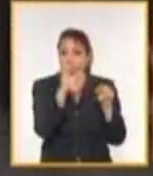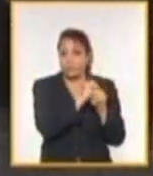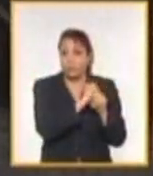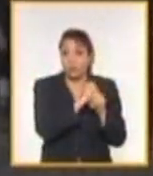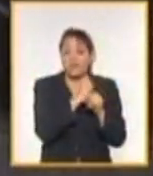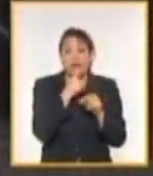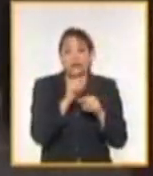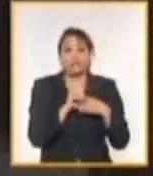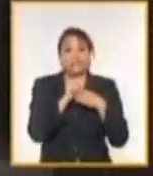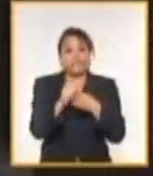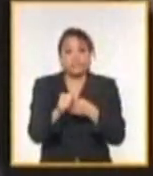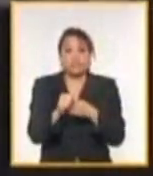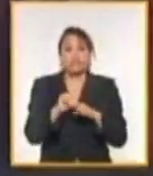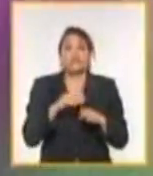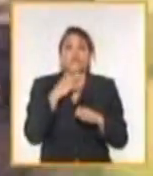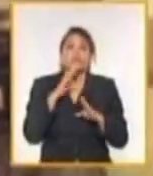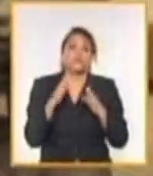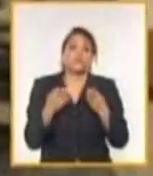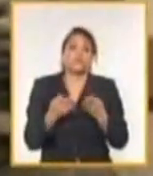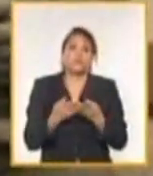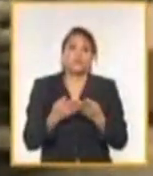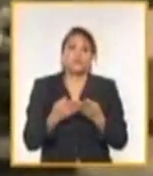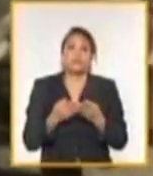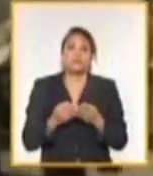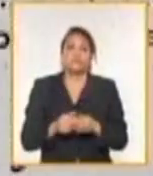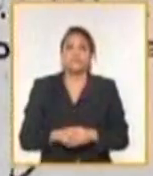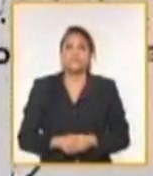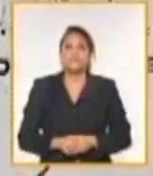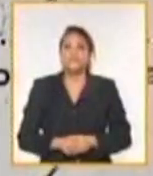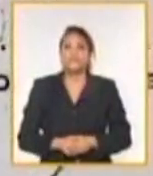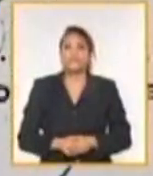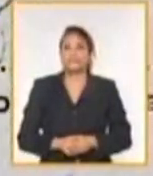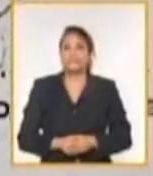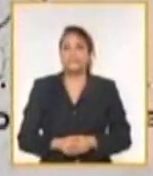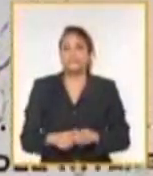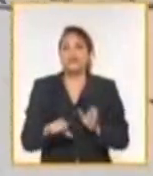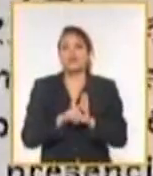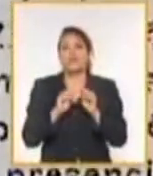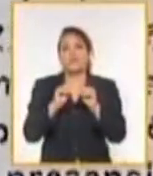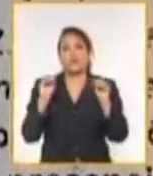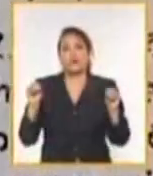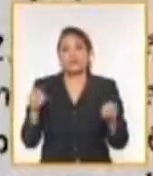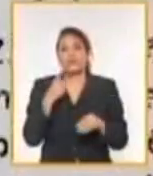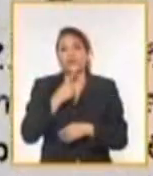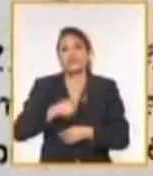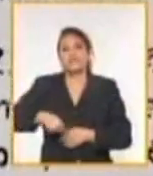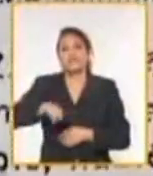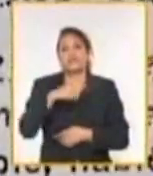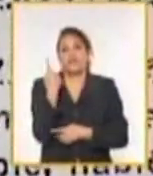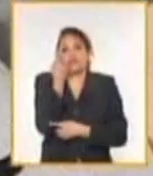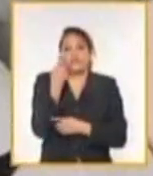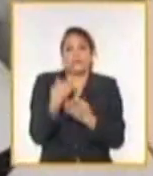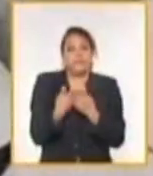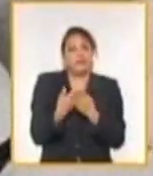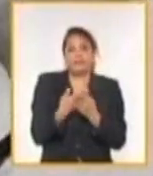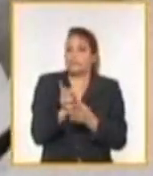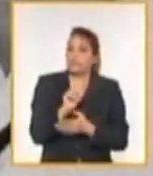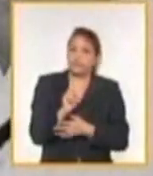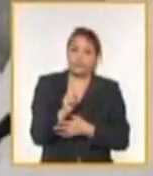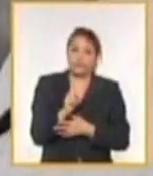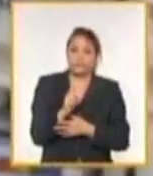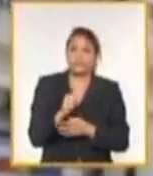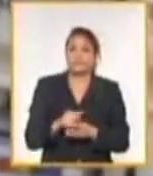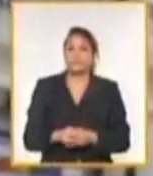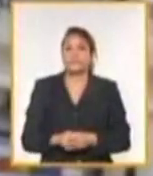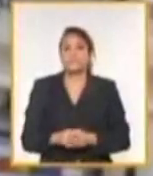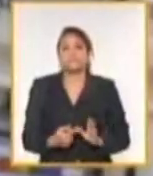eso decir que esta convocatoria es de un solo sector sería imposible. Se está